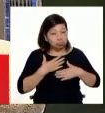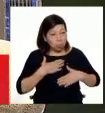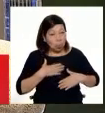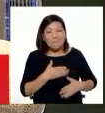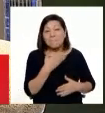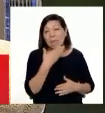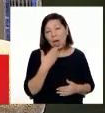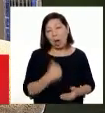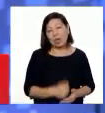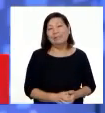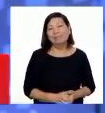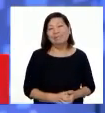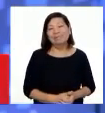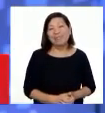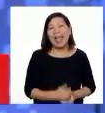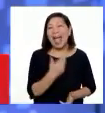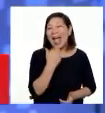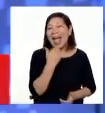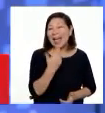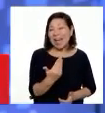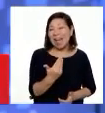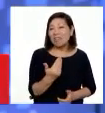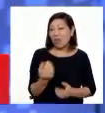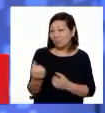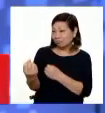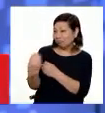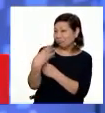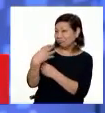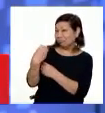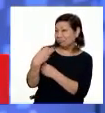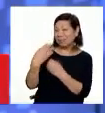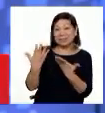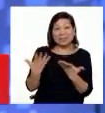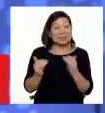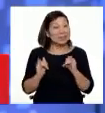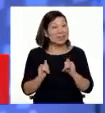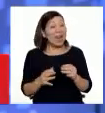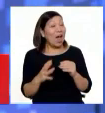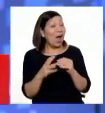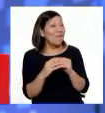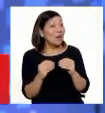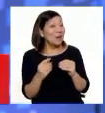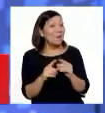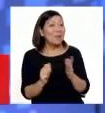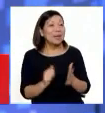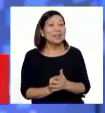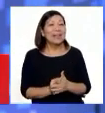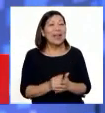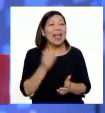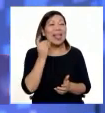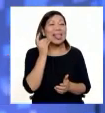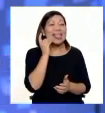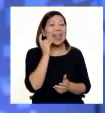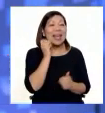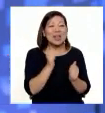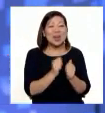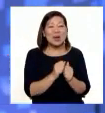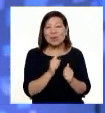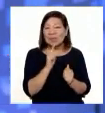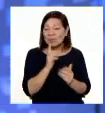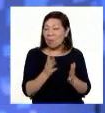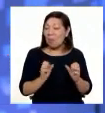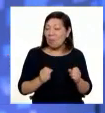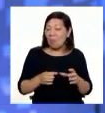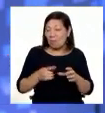cuerpo. Bien, doctora, le agradecemos esta amplia información que nos ha brindado. Nos va a dejar acá las frutas para tomar el desayuno. Como usted ha dicho,